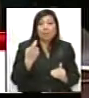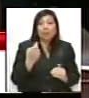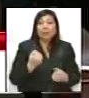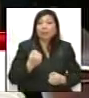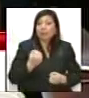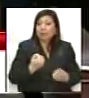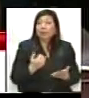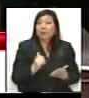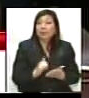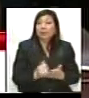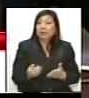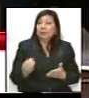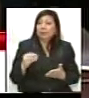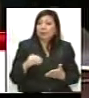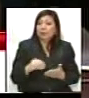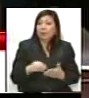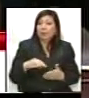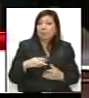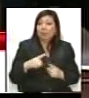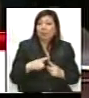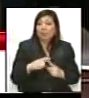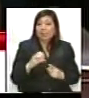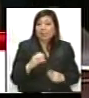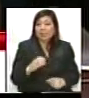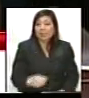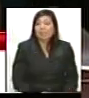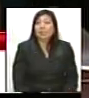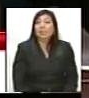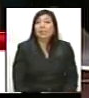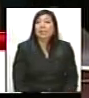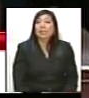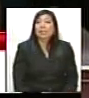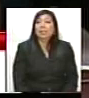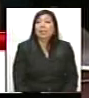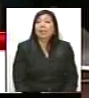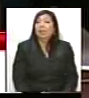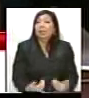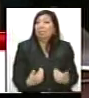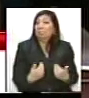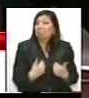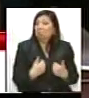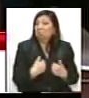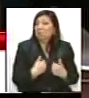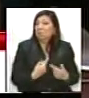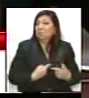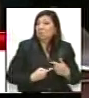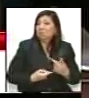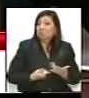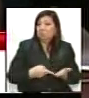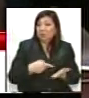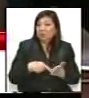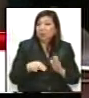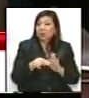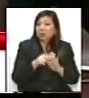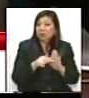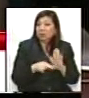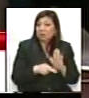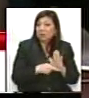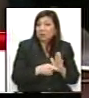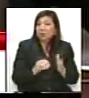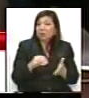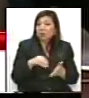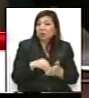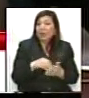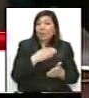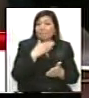transporte que implementa el mtc ese sector ha tenido a venir metiendo varias normas ligadas a la